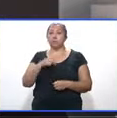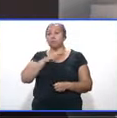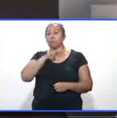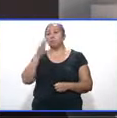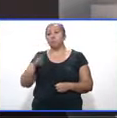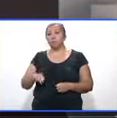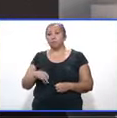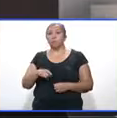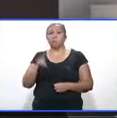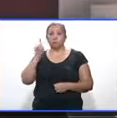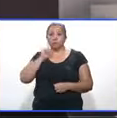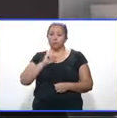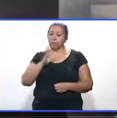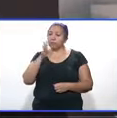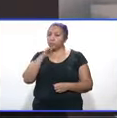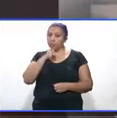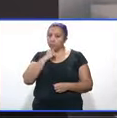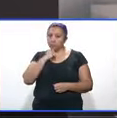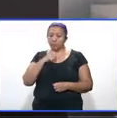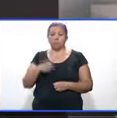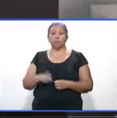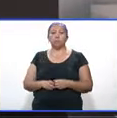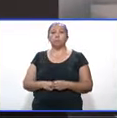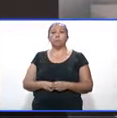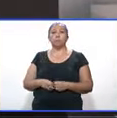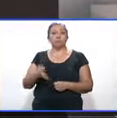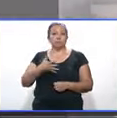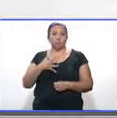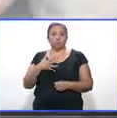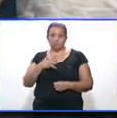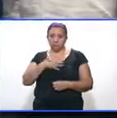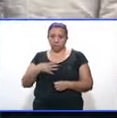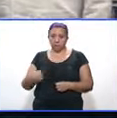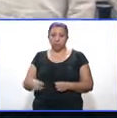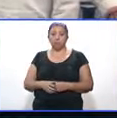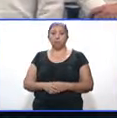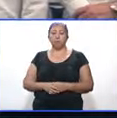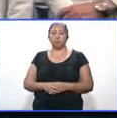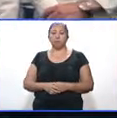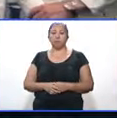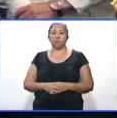feminicidio pues ya pierda los derechos respecto de sus hijos.